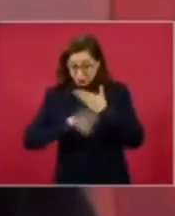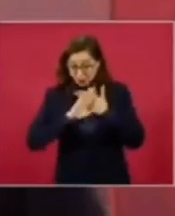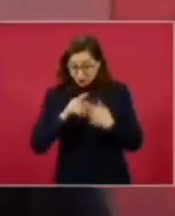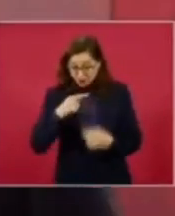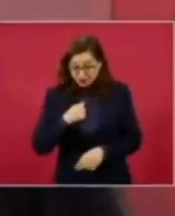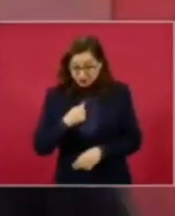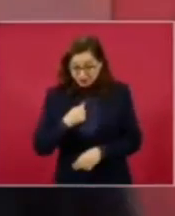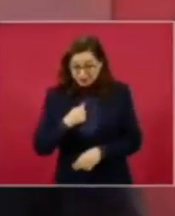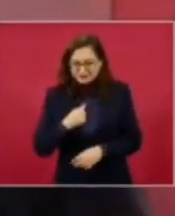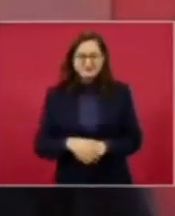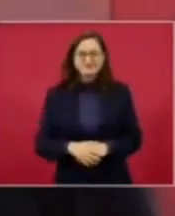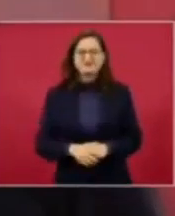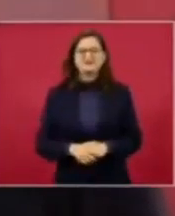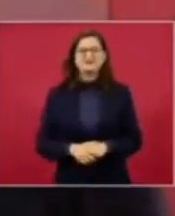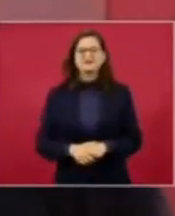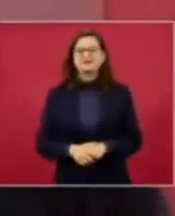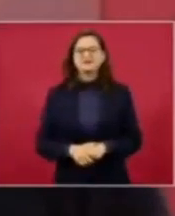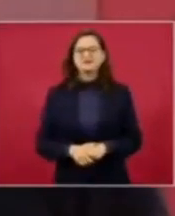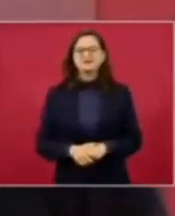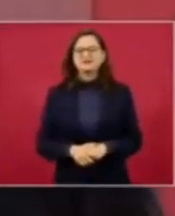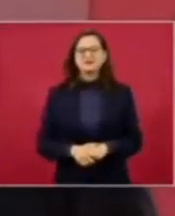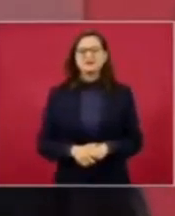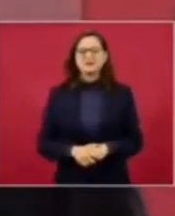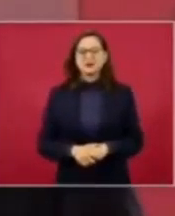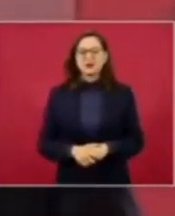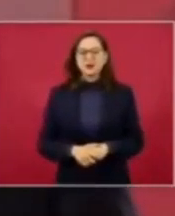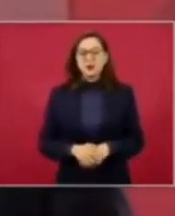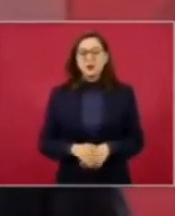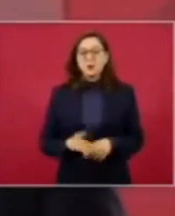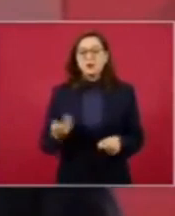no, son dos proyectos de nación